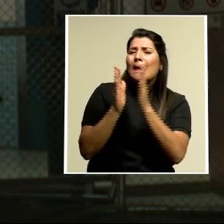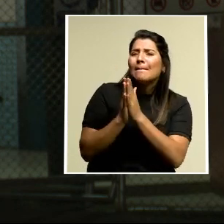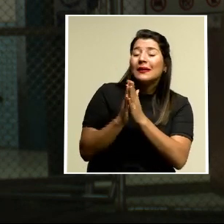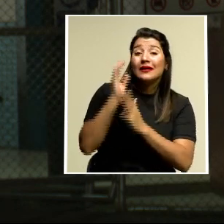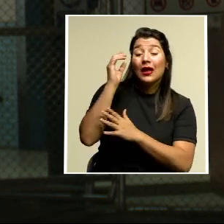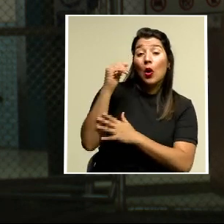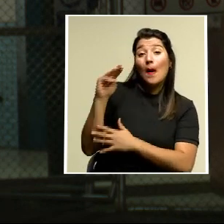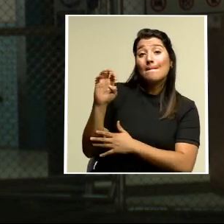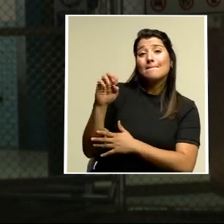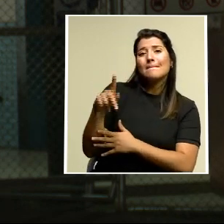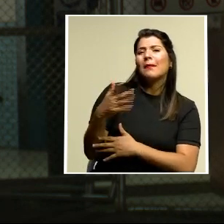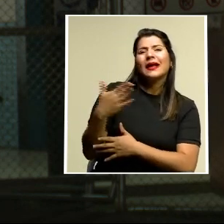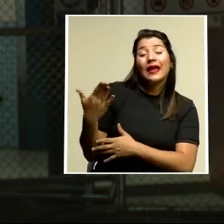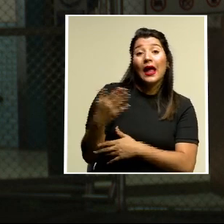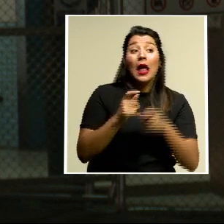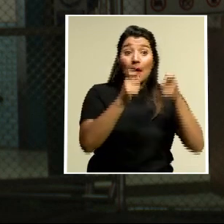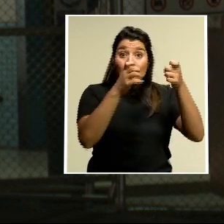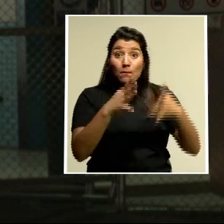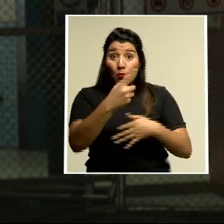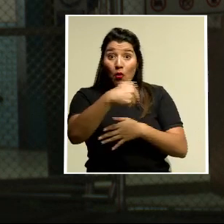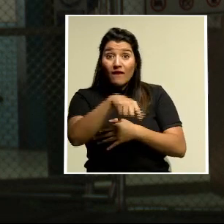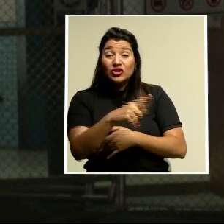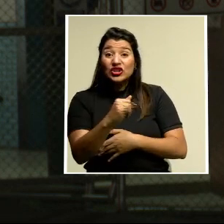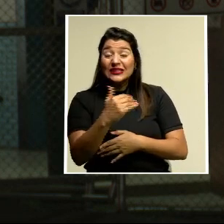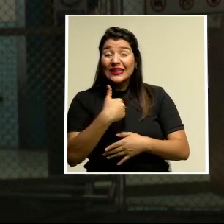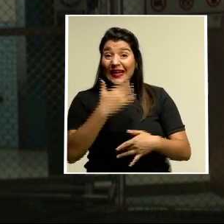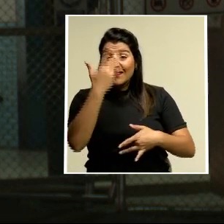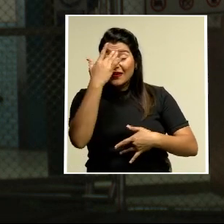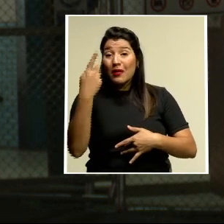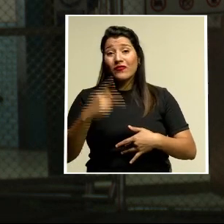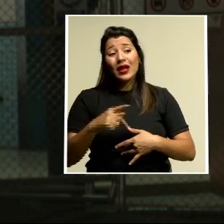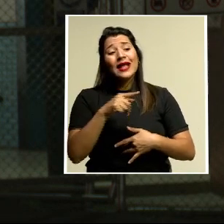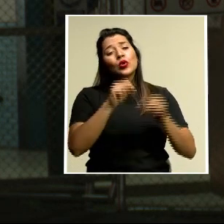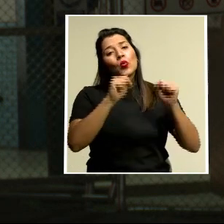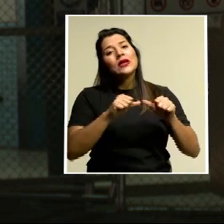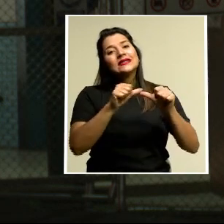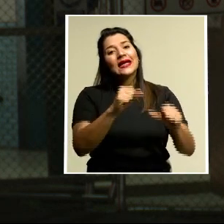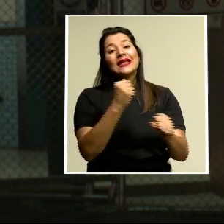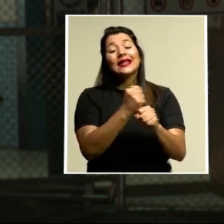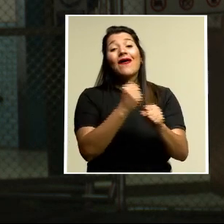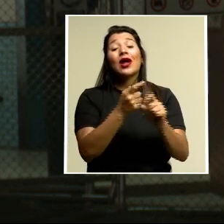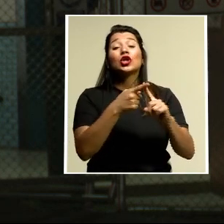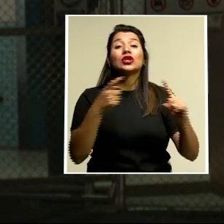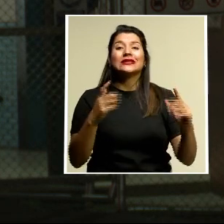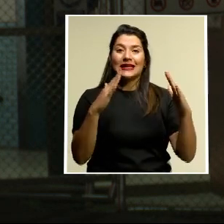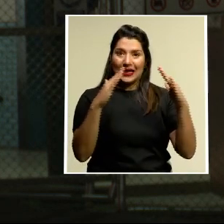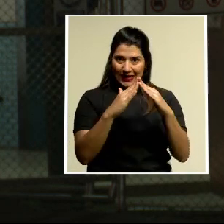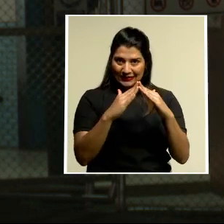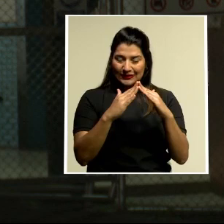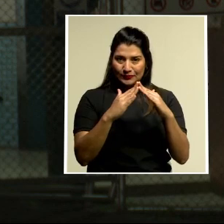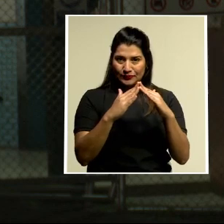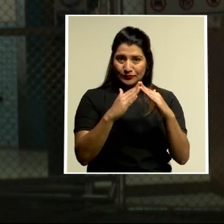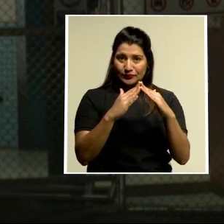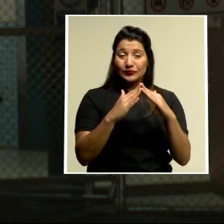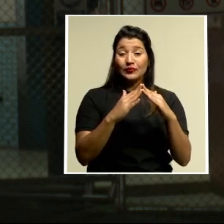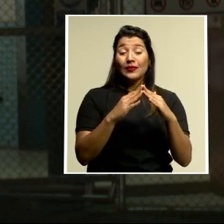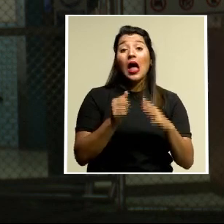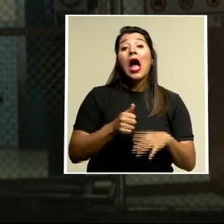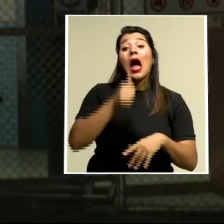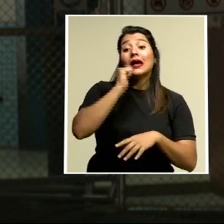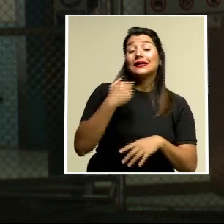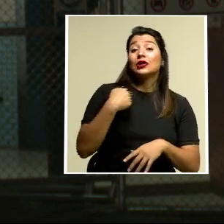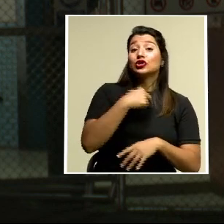al MEP que los docentes que tengan factores de riesgo puedan realizar su trabajo de forma virtual. Ayer